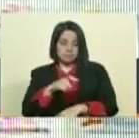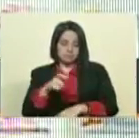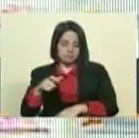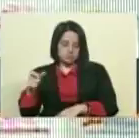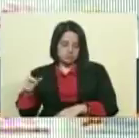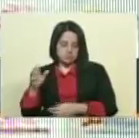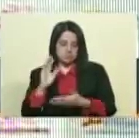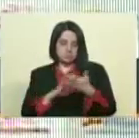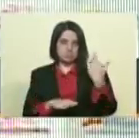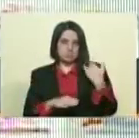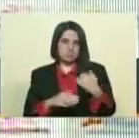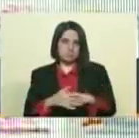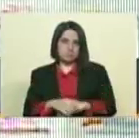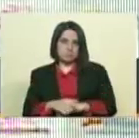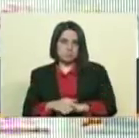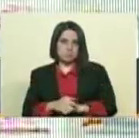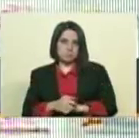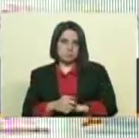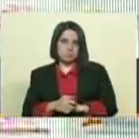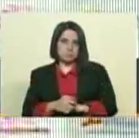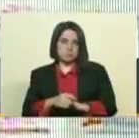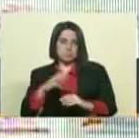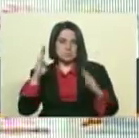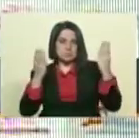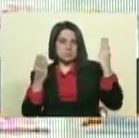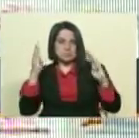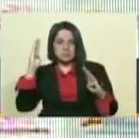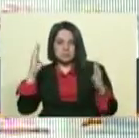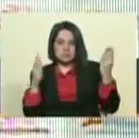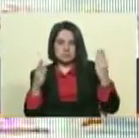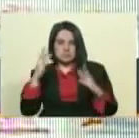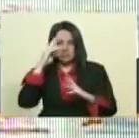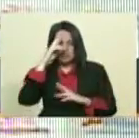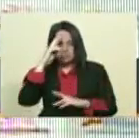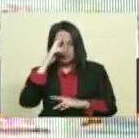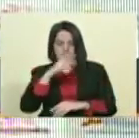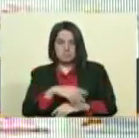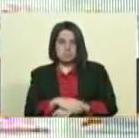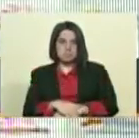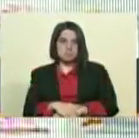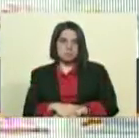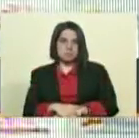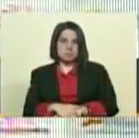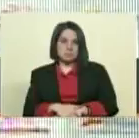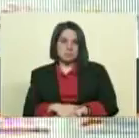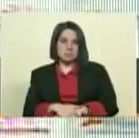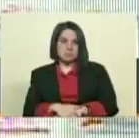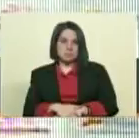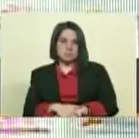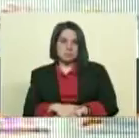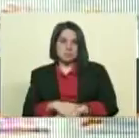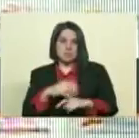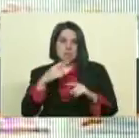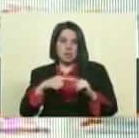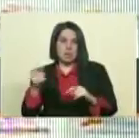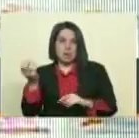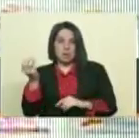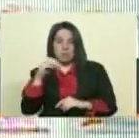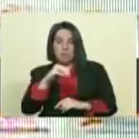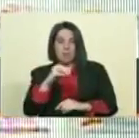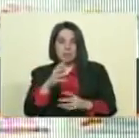fuera de la conducta de un ser humano equilibrado, normal, racional. Pero que la ambición personal de